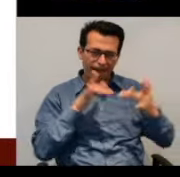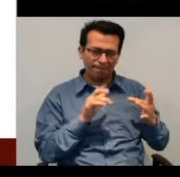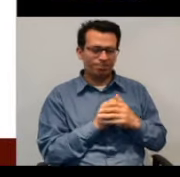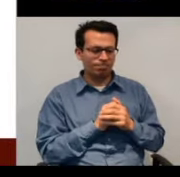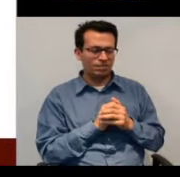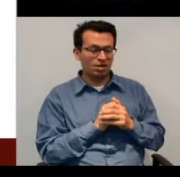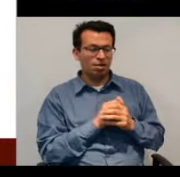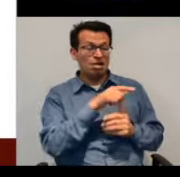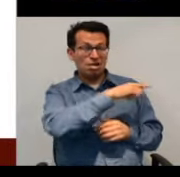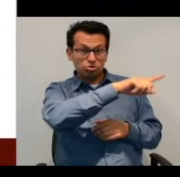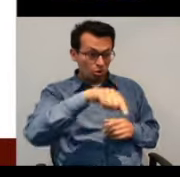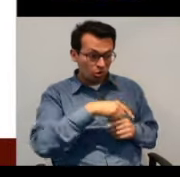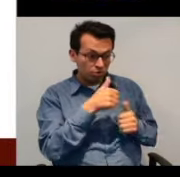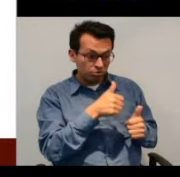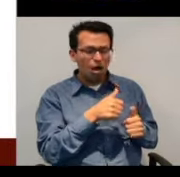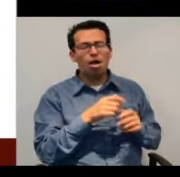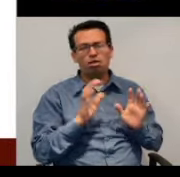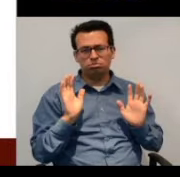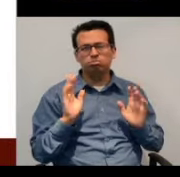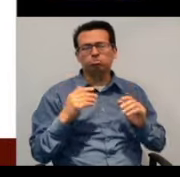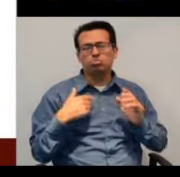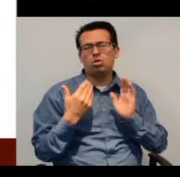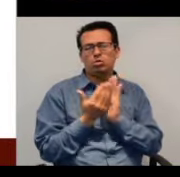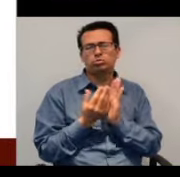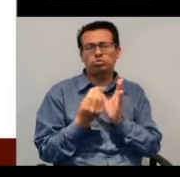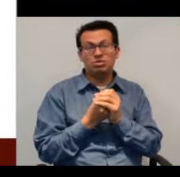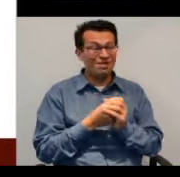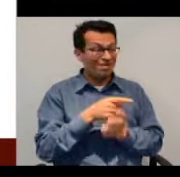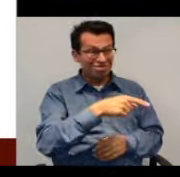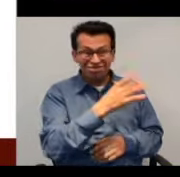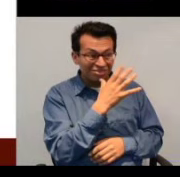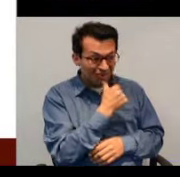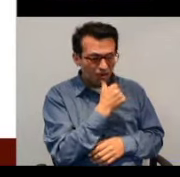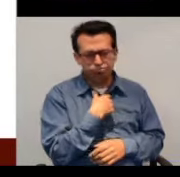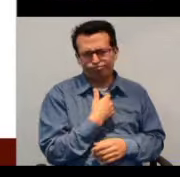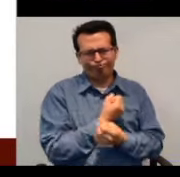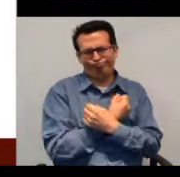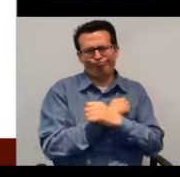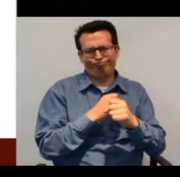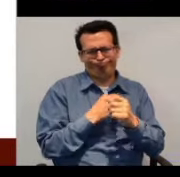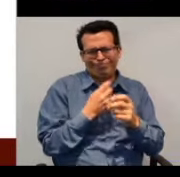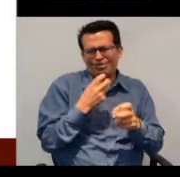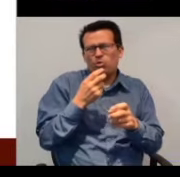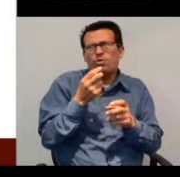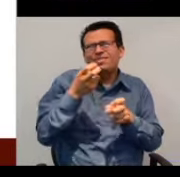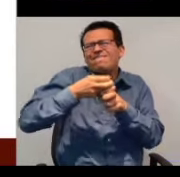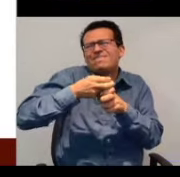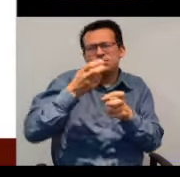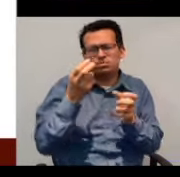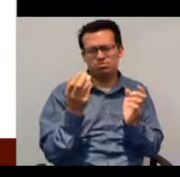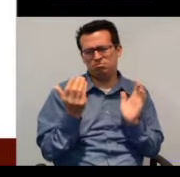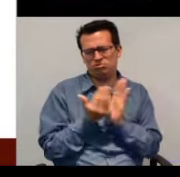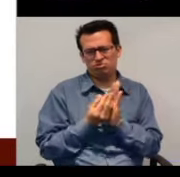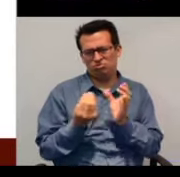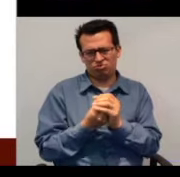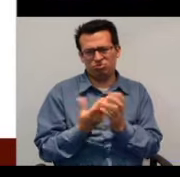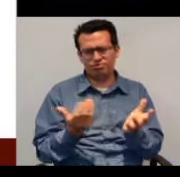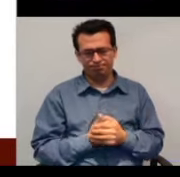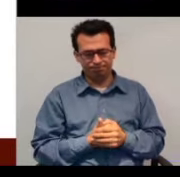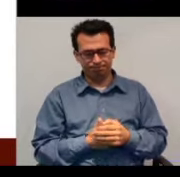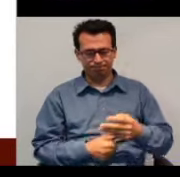El otro concepto que tenemos que tener presente es el concepto de interculturalidad. La interculturalidad debe ser entendida como un